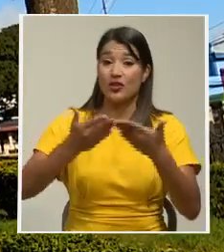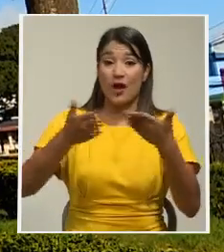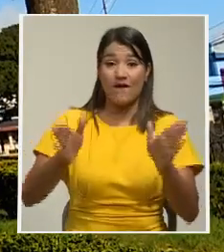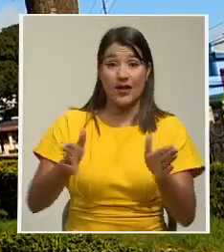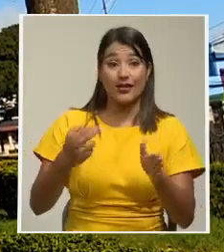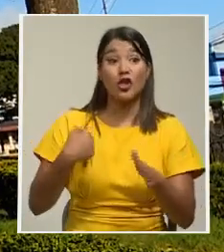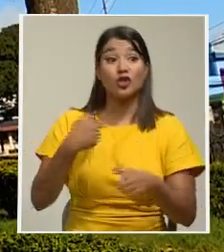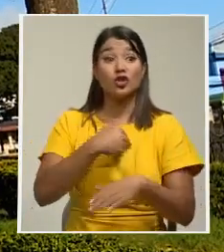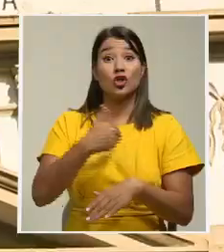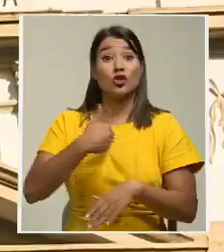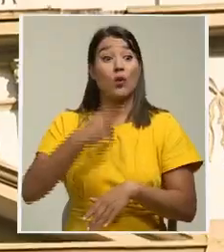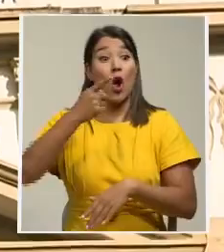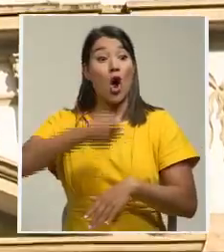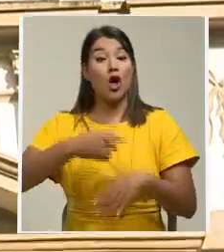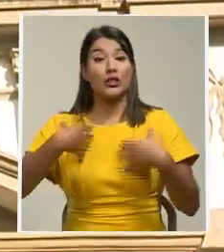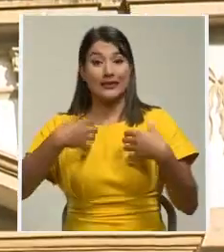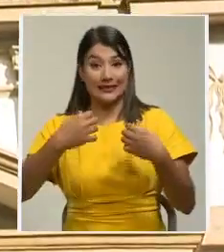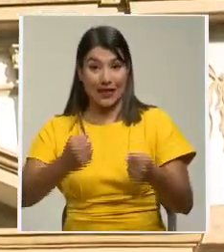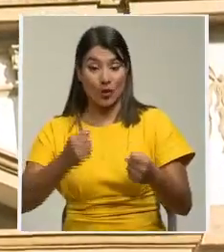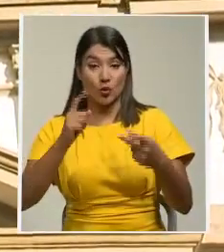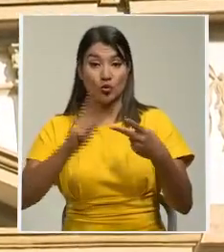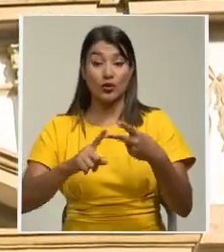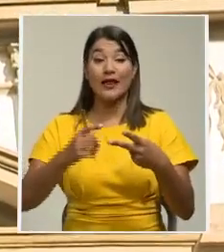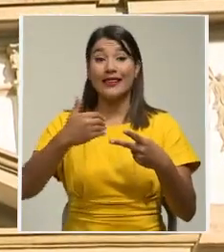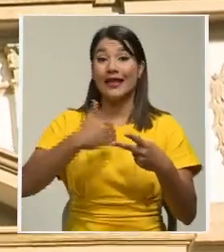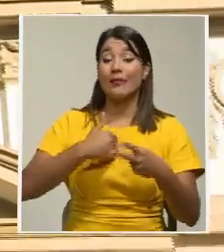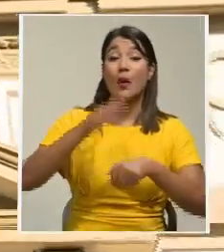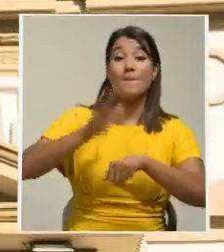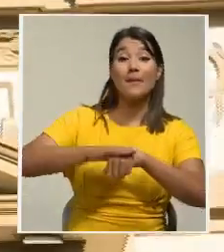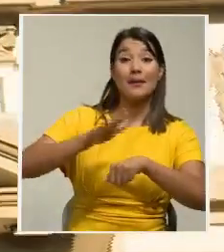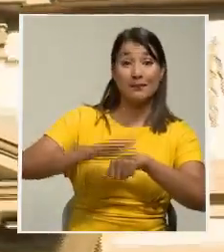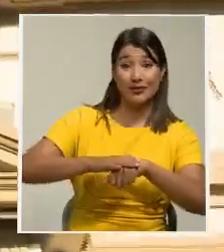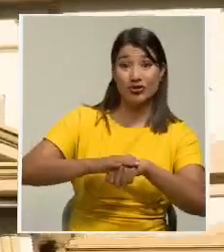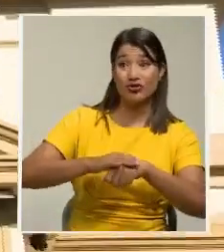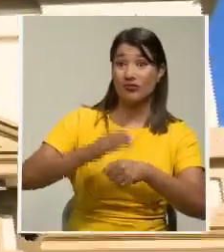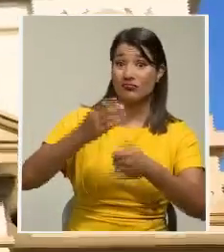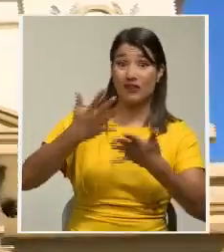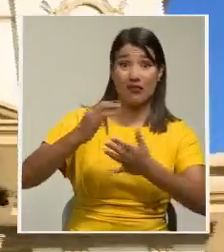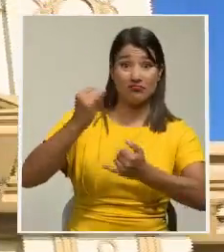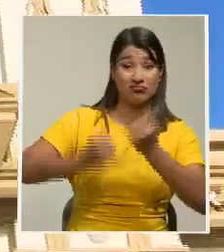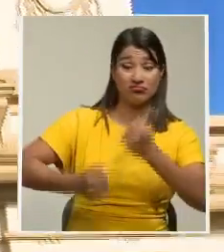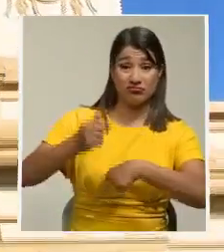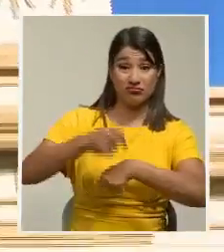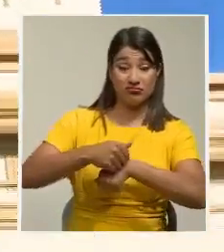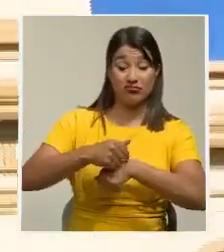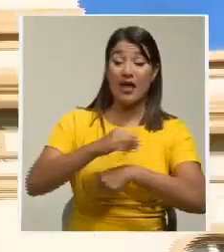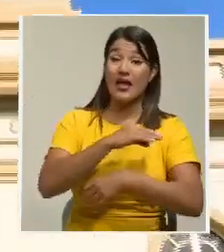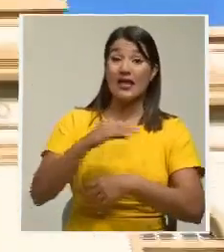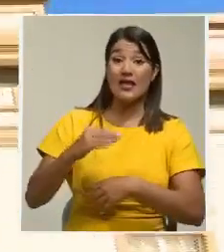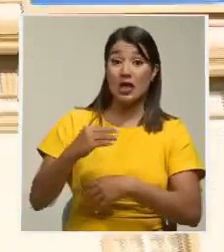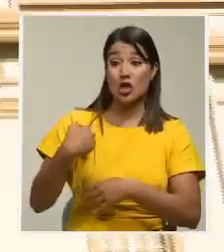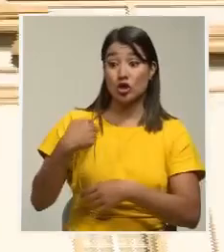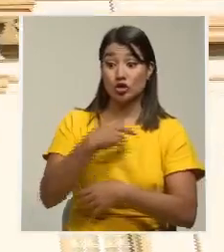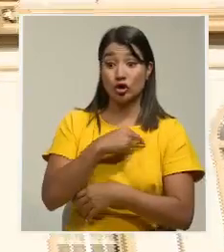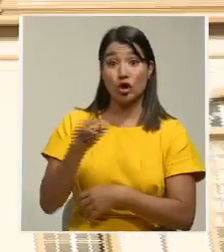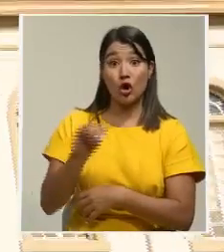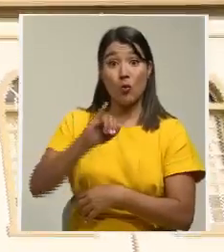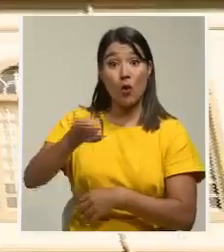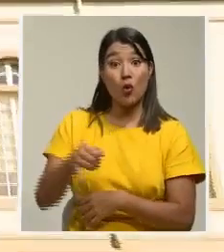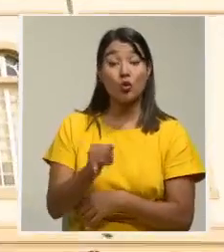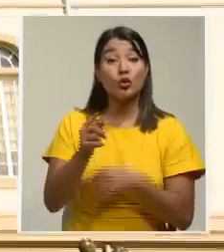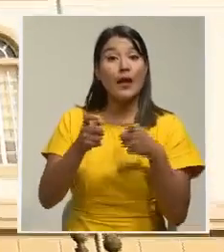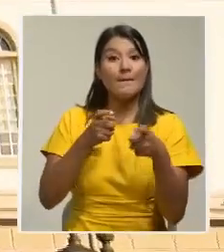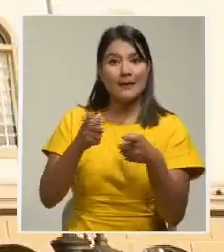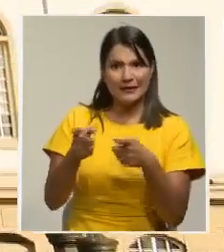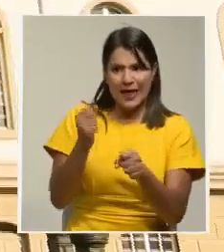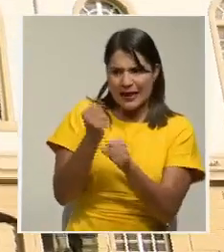orden sanitaria, tenemos permisos de funcionamiento vencidos, y al día de hoy, nosotros como Junta Administrativa, trabajando